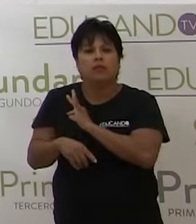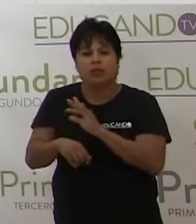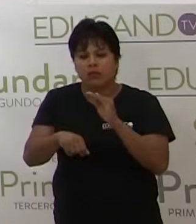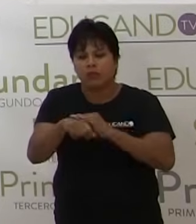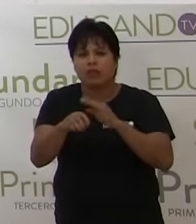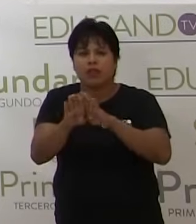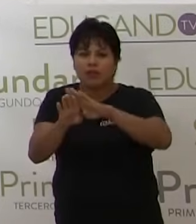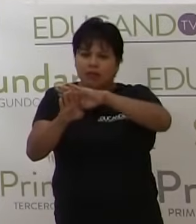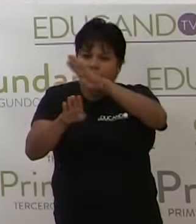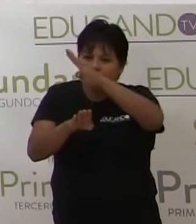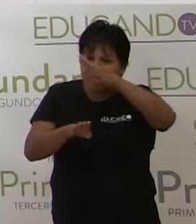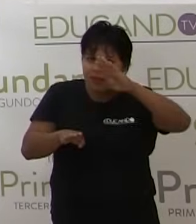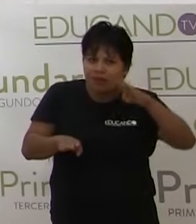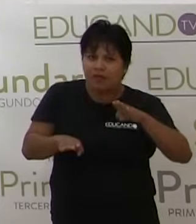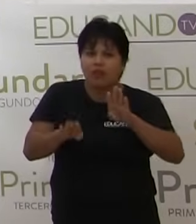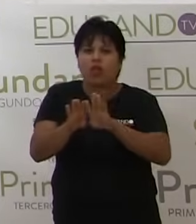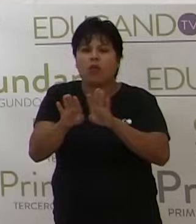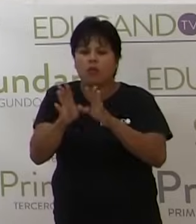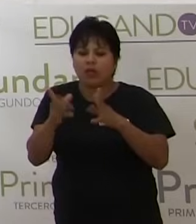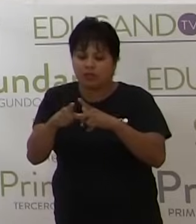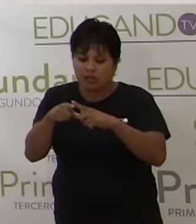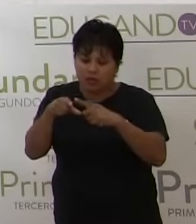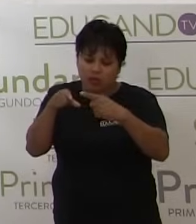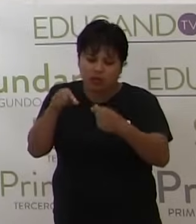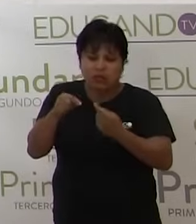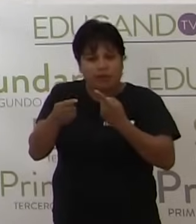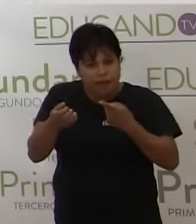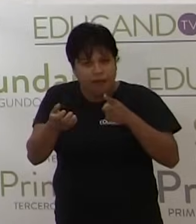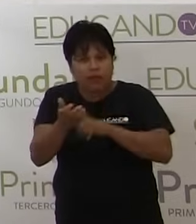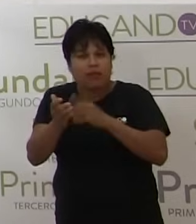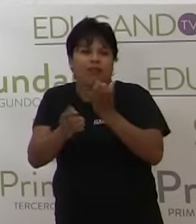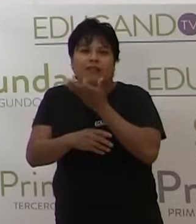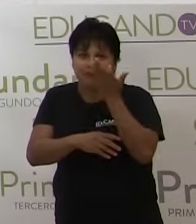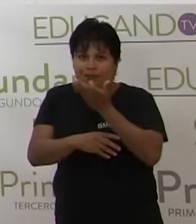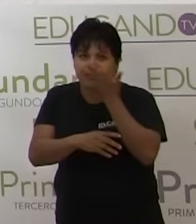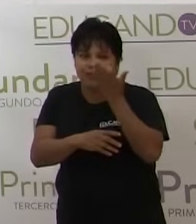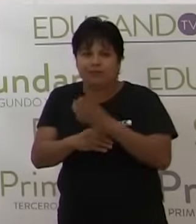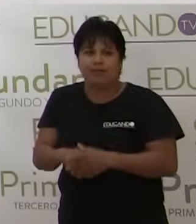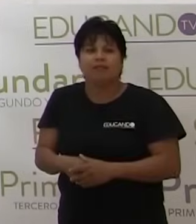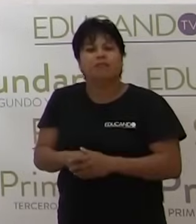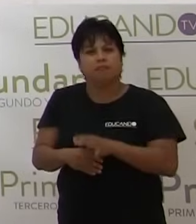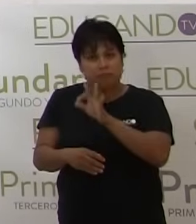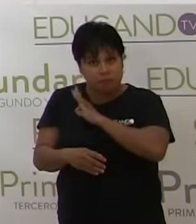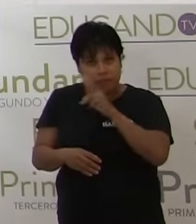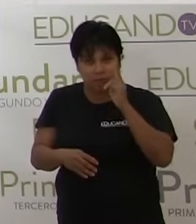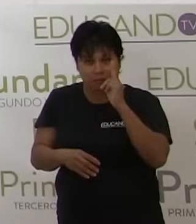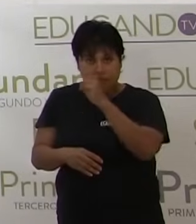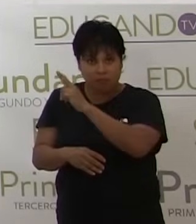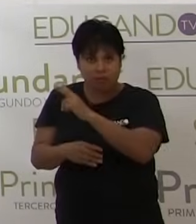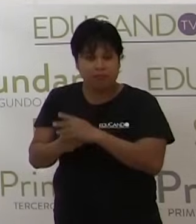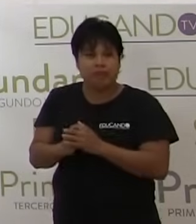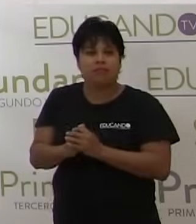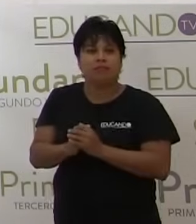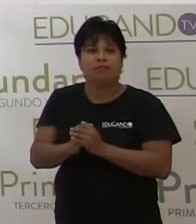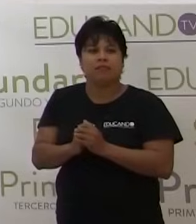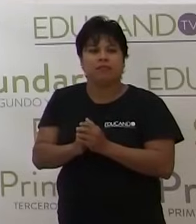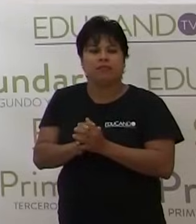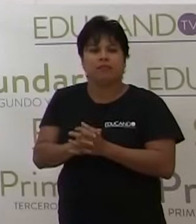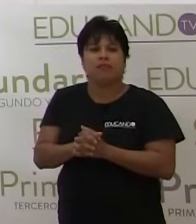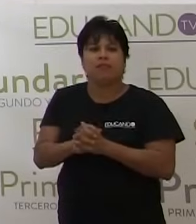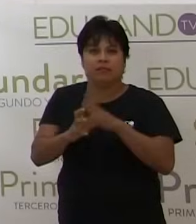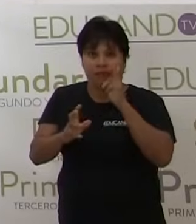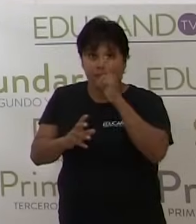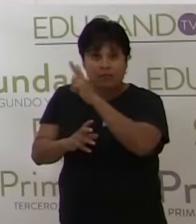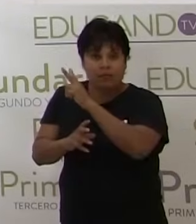grecas simulando hojas adentro del las flores puedes observar aquí